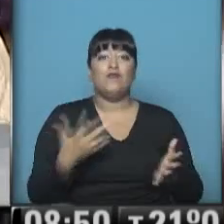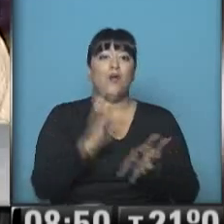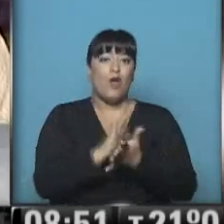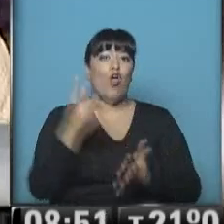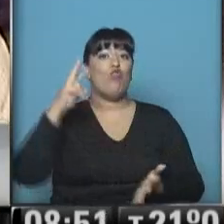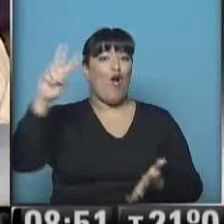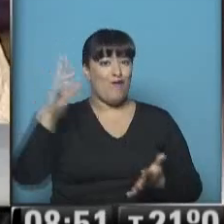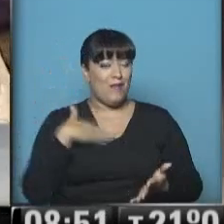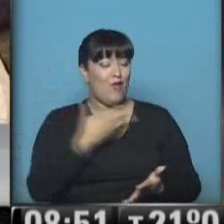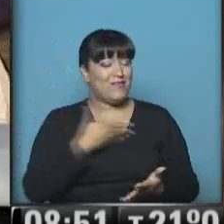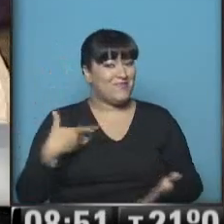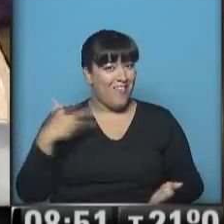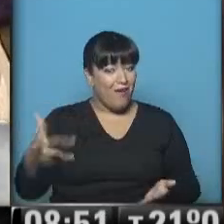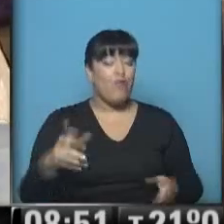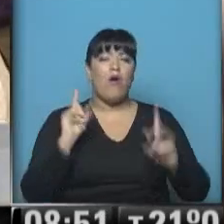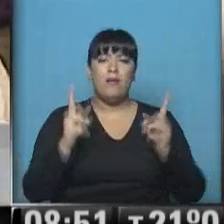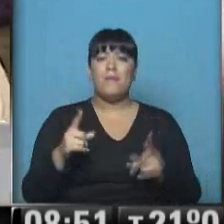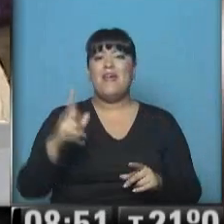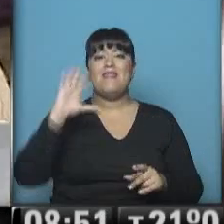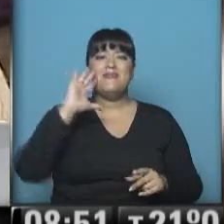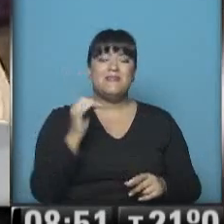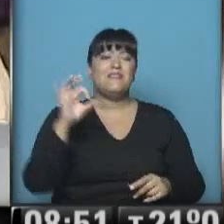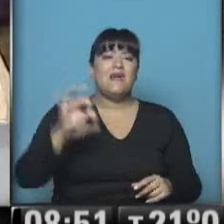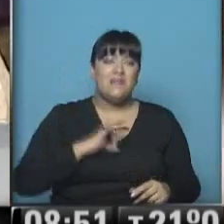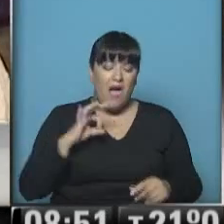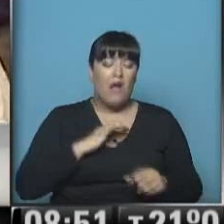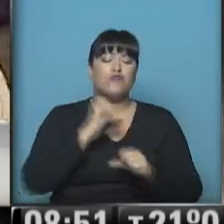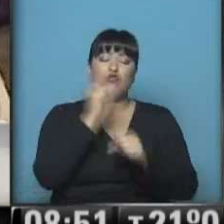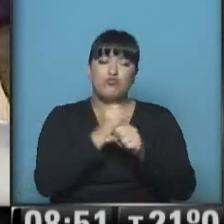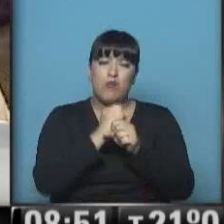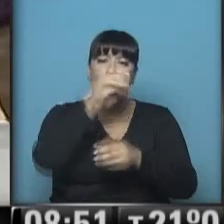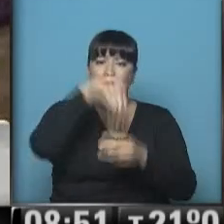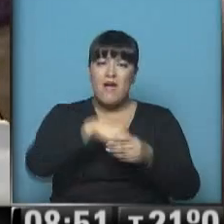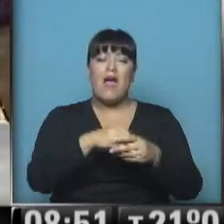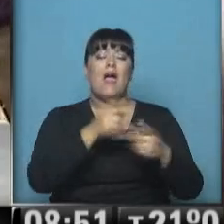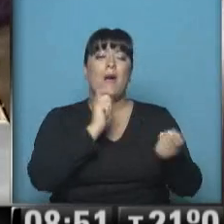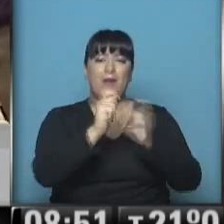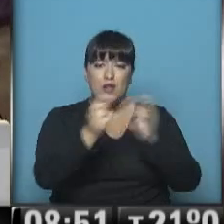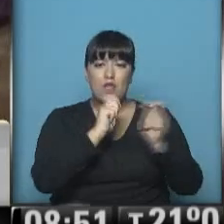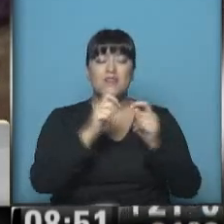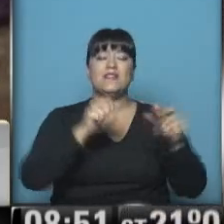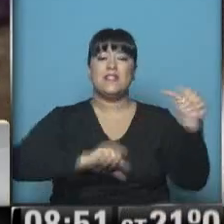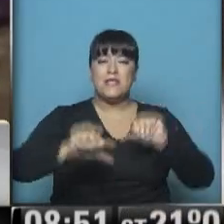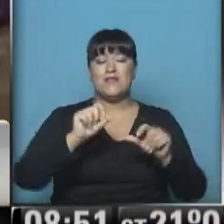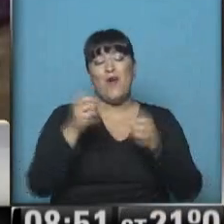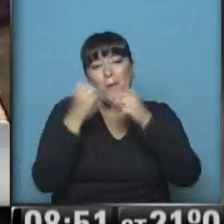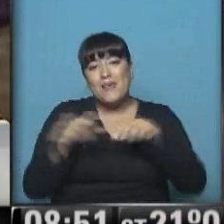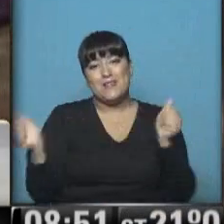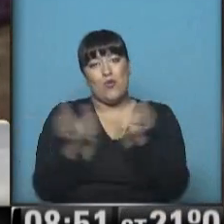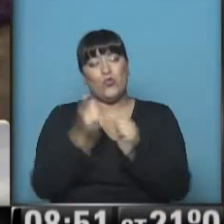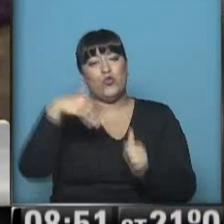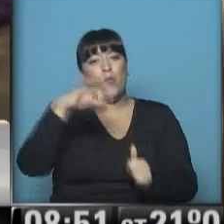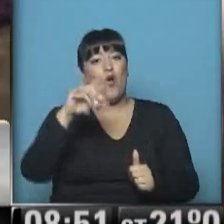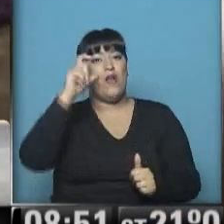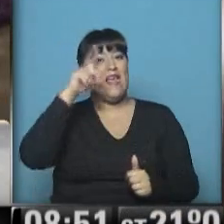y es un reconocimiento después de 16 años de estar trabajando en el periodismo científico me inicié con leonardo moledo hace que también es